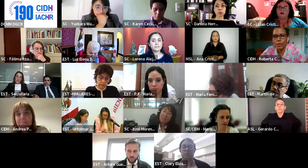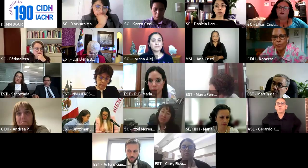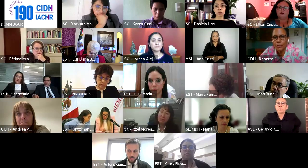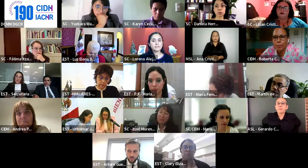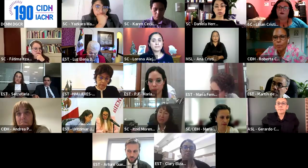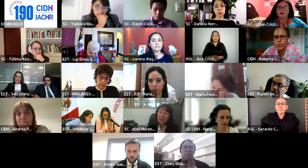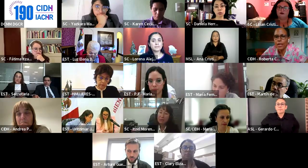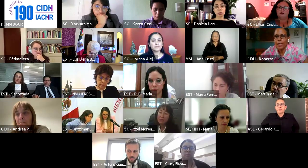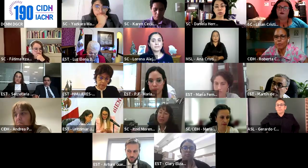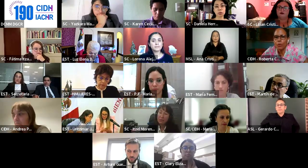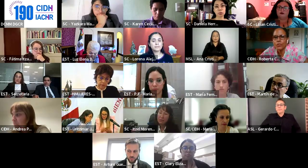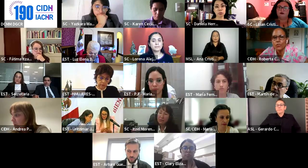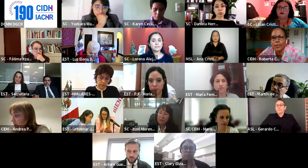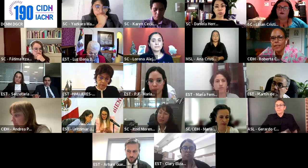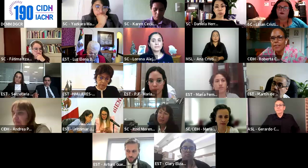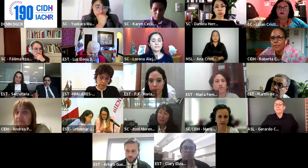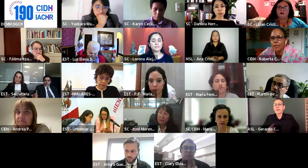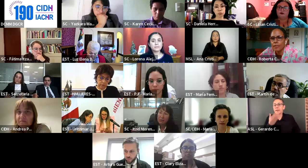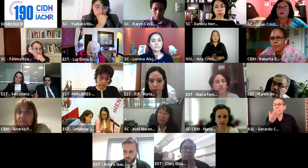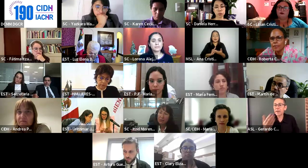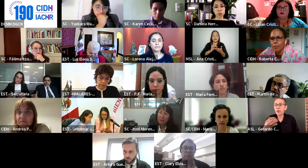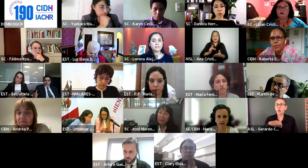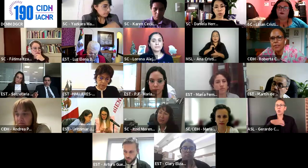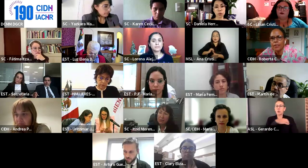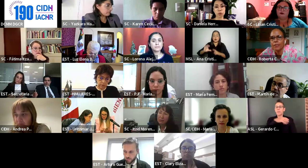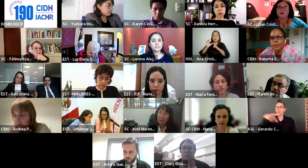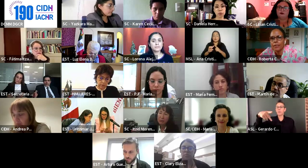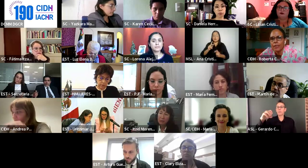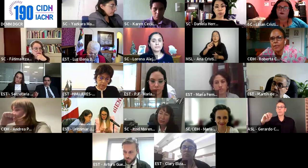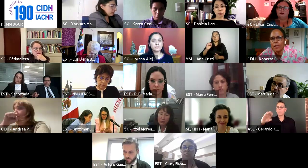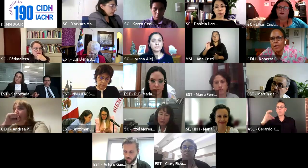Thank you, Commissioner Pochak. I want to recognize